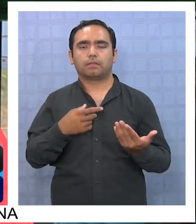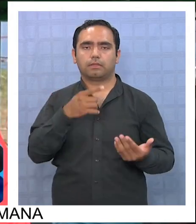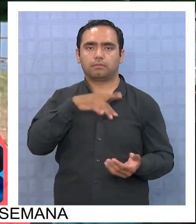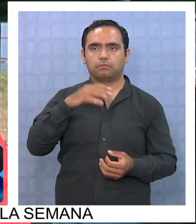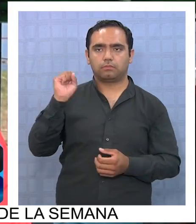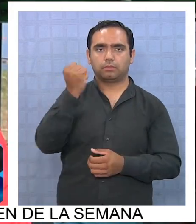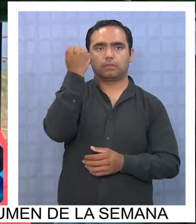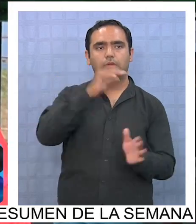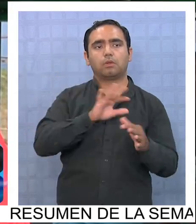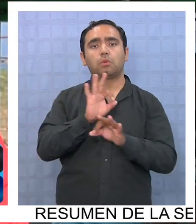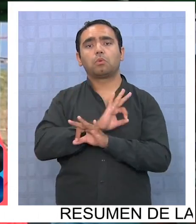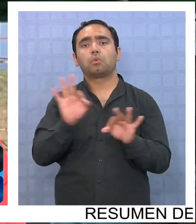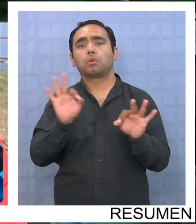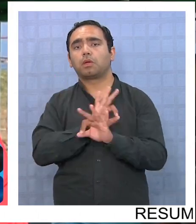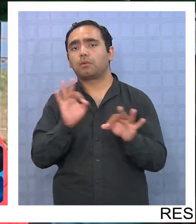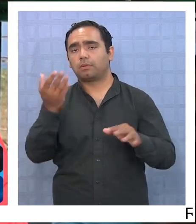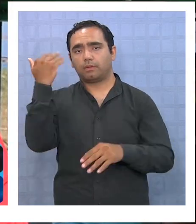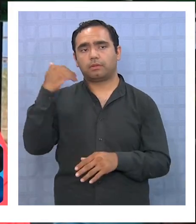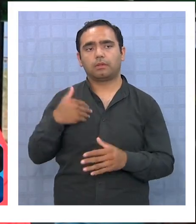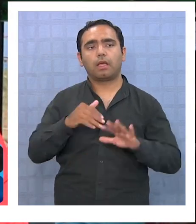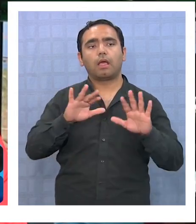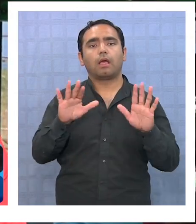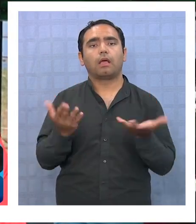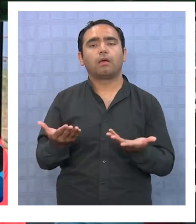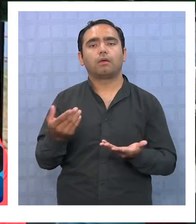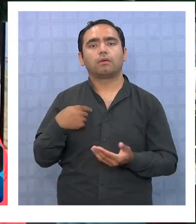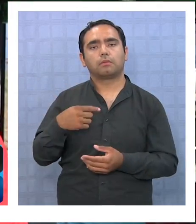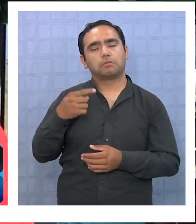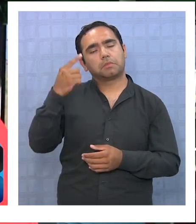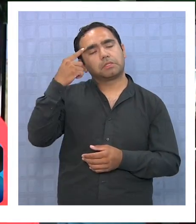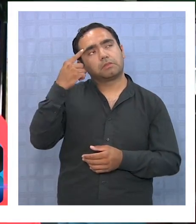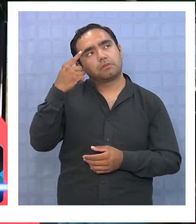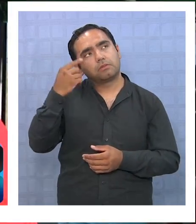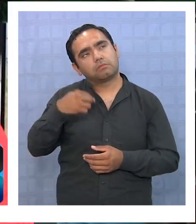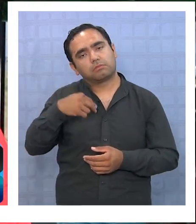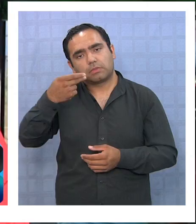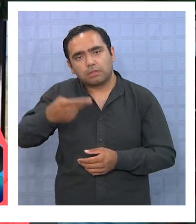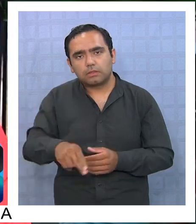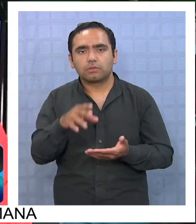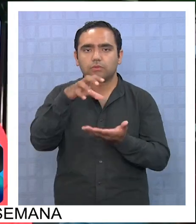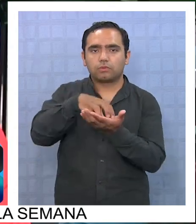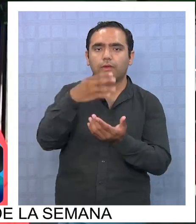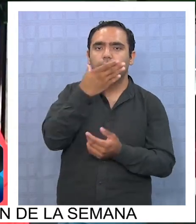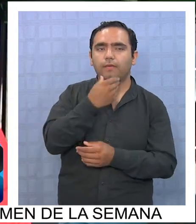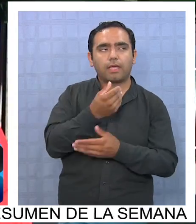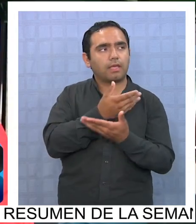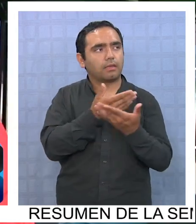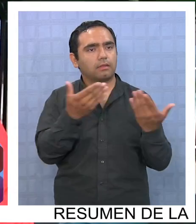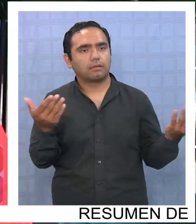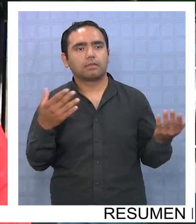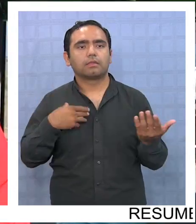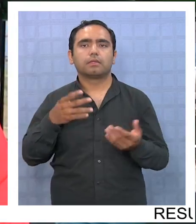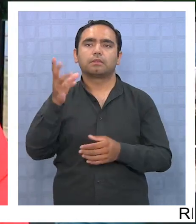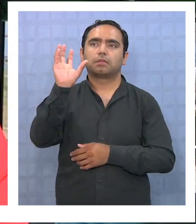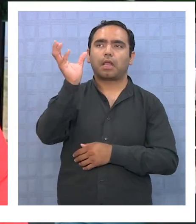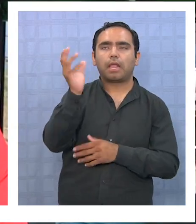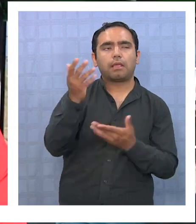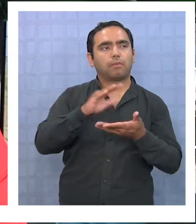nunca la he pasado. Yo creo que estar en la localía, en una ciudad bella, las condiciones se dan,